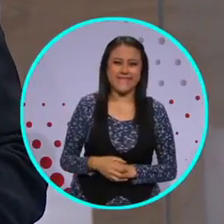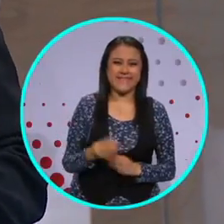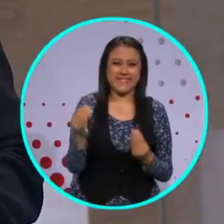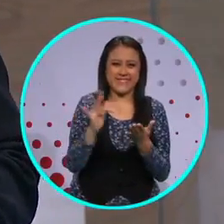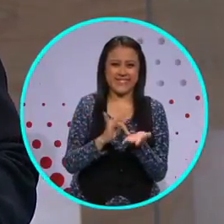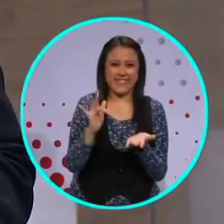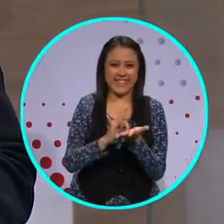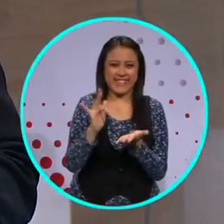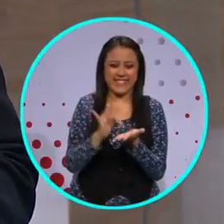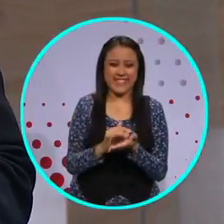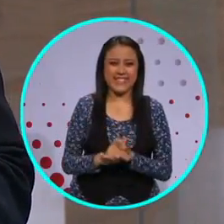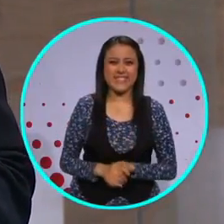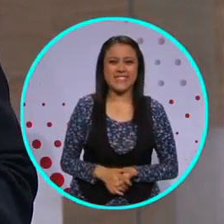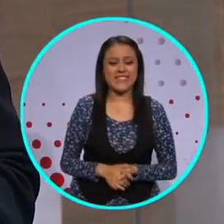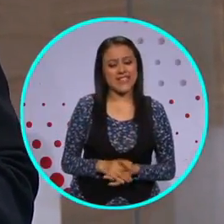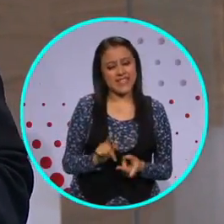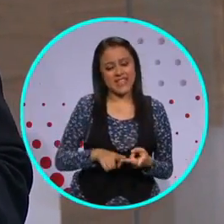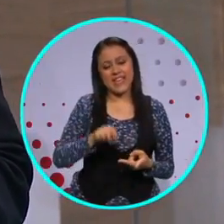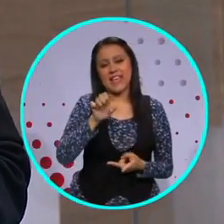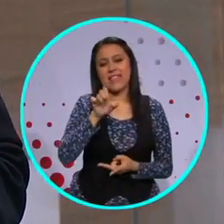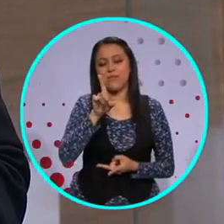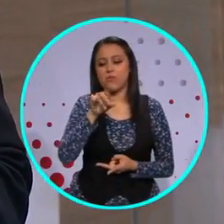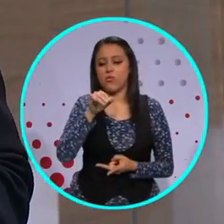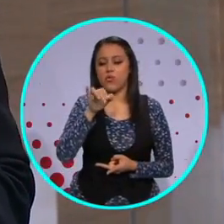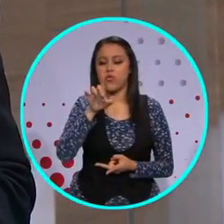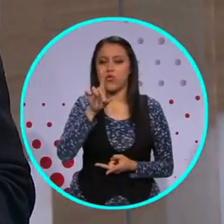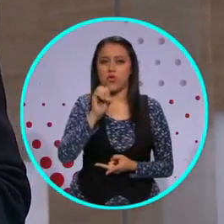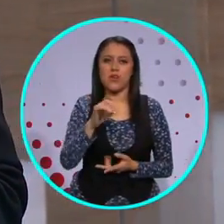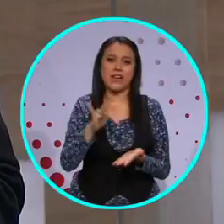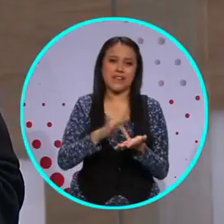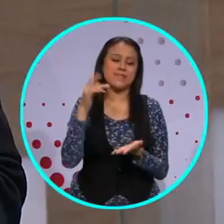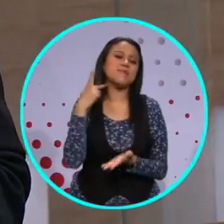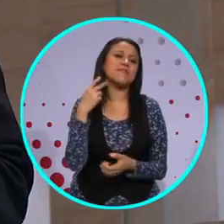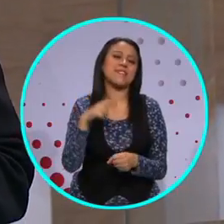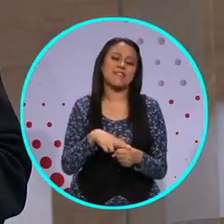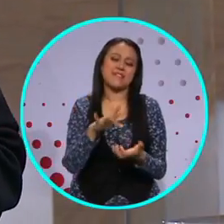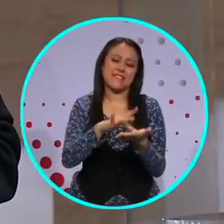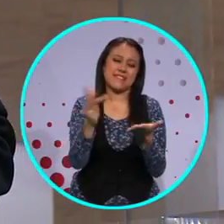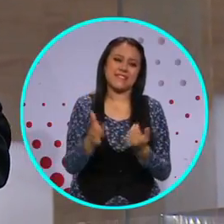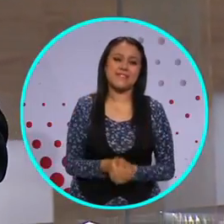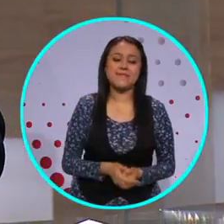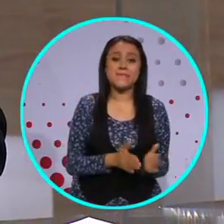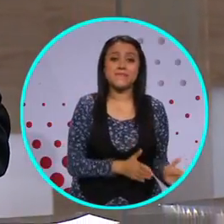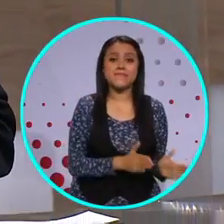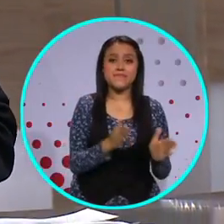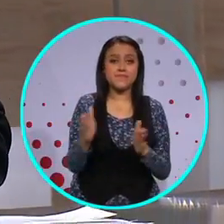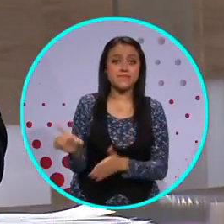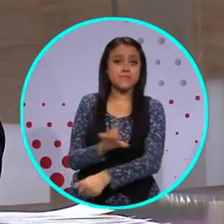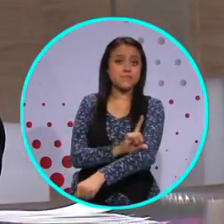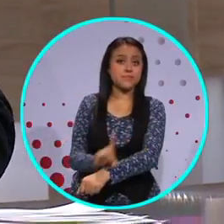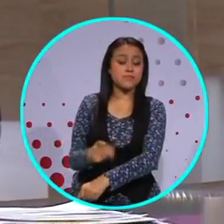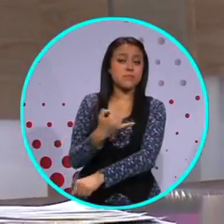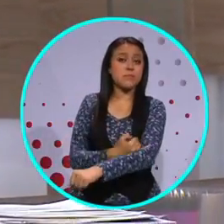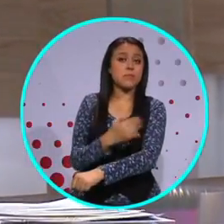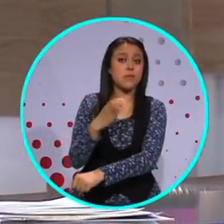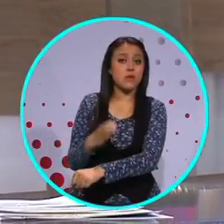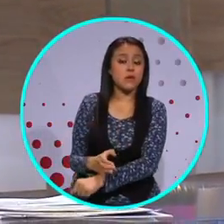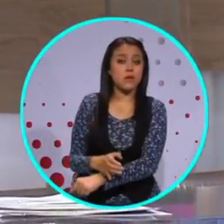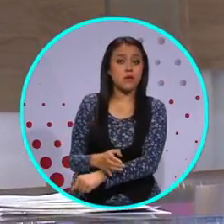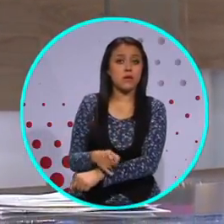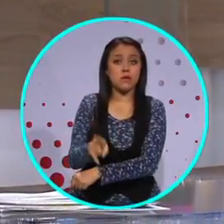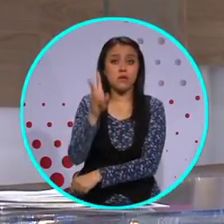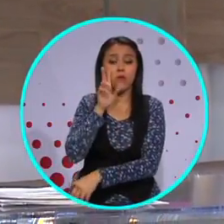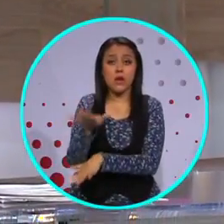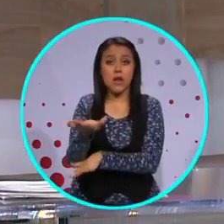muy amabilidad son mundo garrido procurador y vamos adelante vamos a estadista cálculo nos dicen que esto va sin